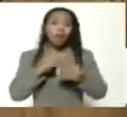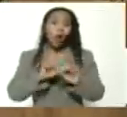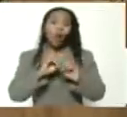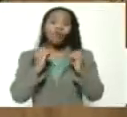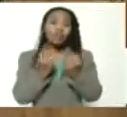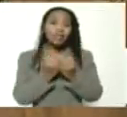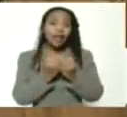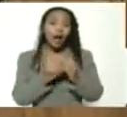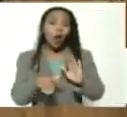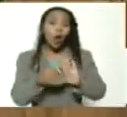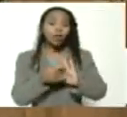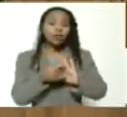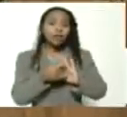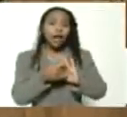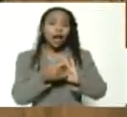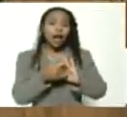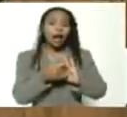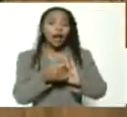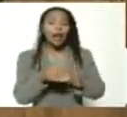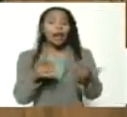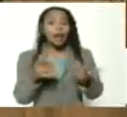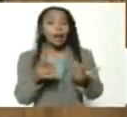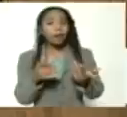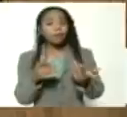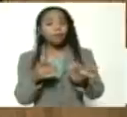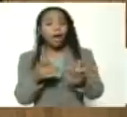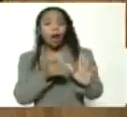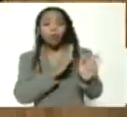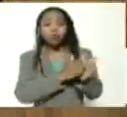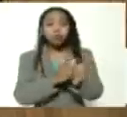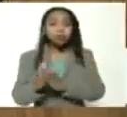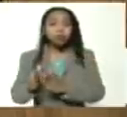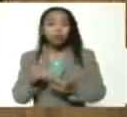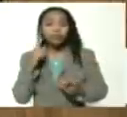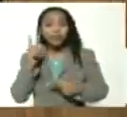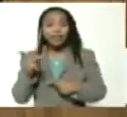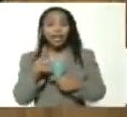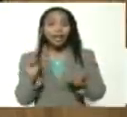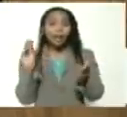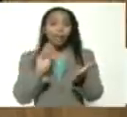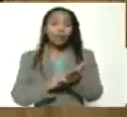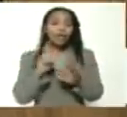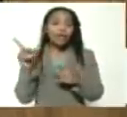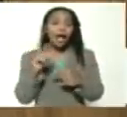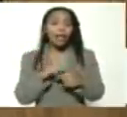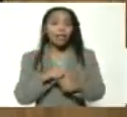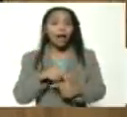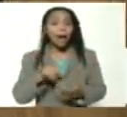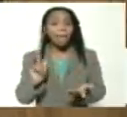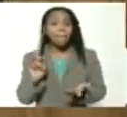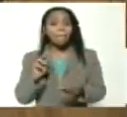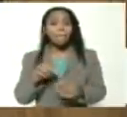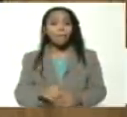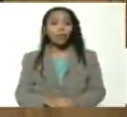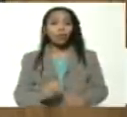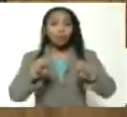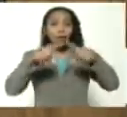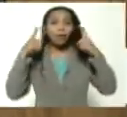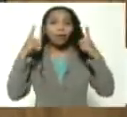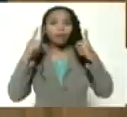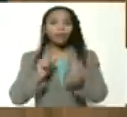delincuencia organizada. Esta está ubicada en el aeropuerto de Maiquetía, con la presencia de fiscales